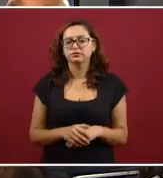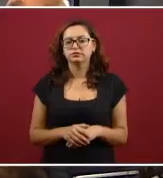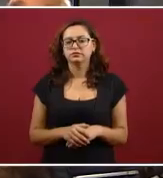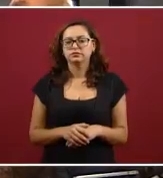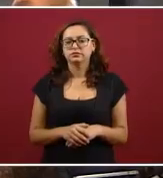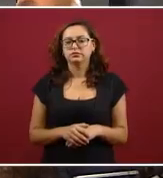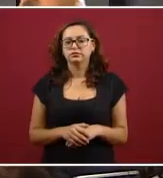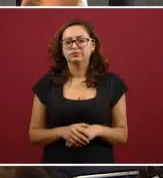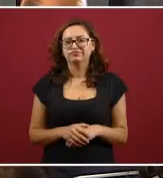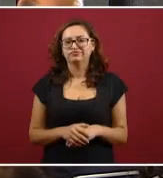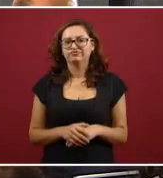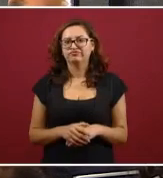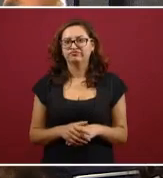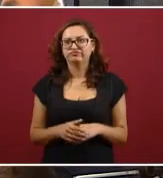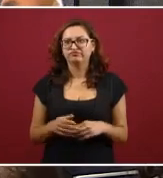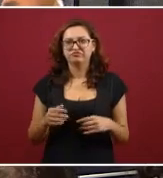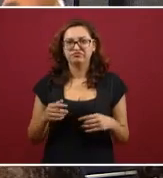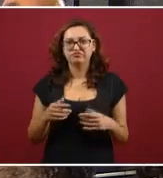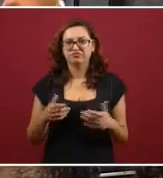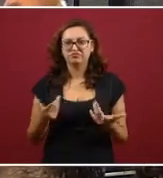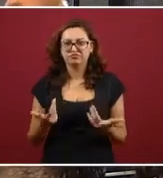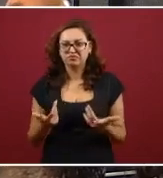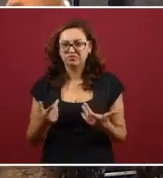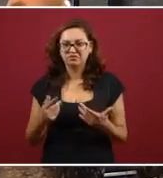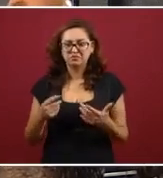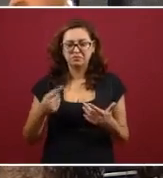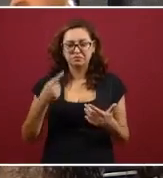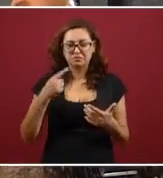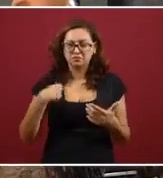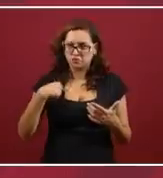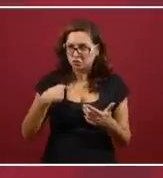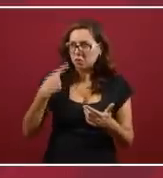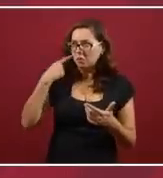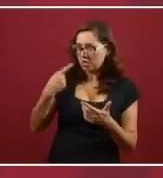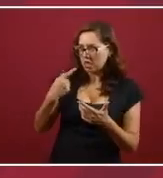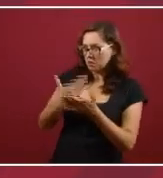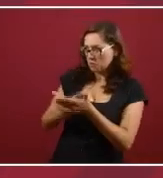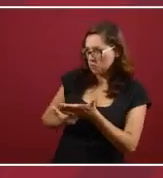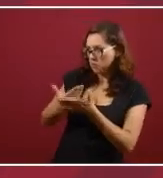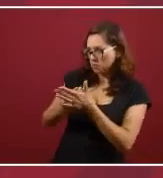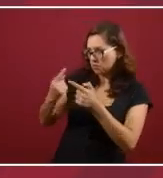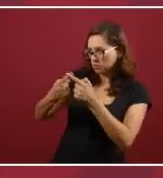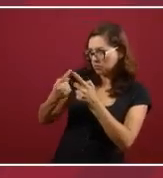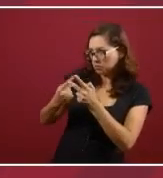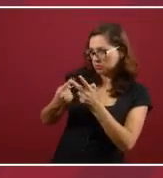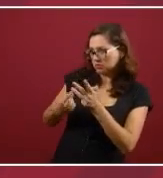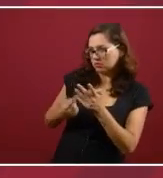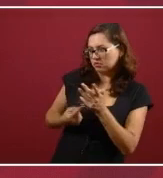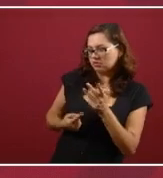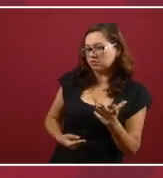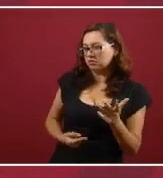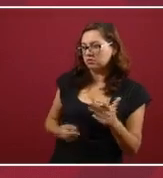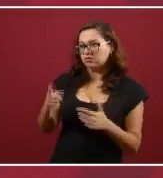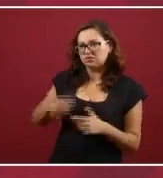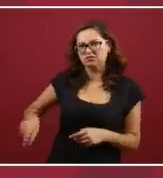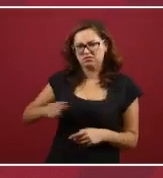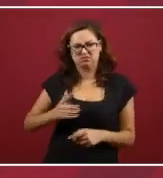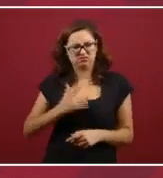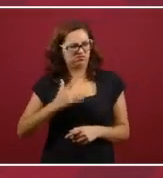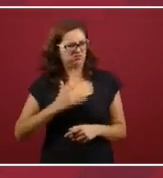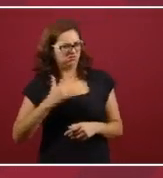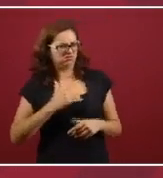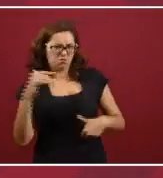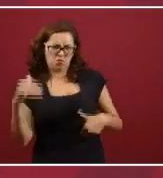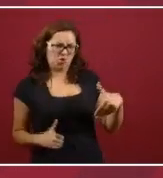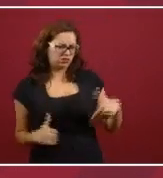esto no se permite, esto no es así, porque pues empezaron a quejar los presidentes municipales y en un